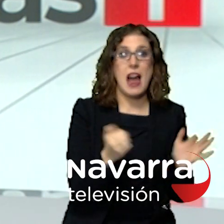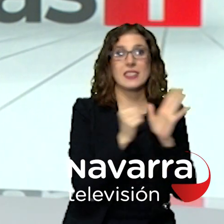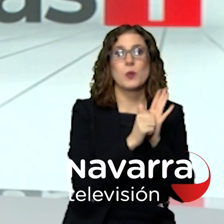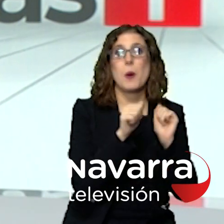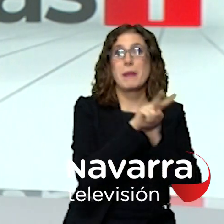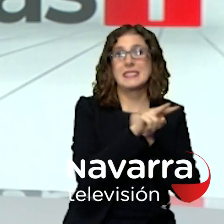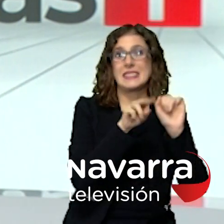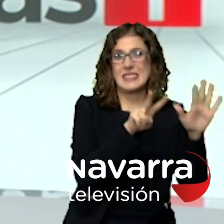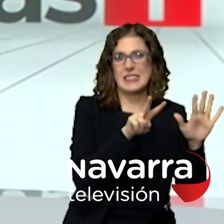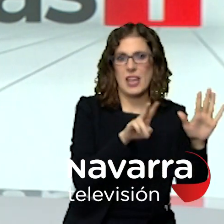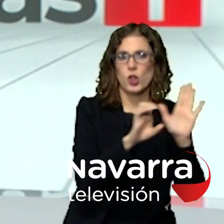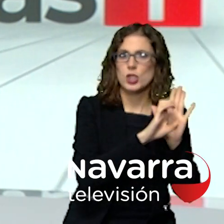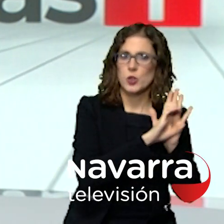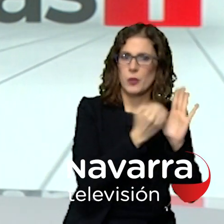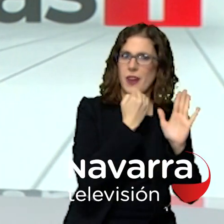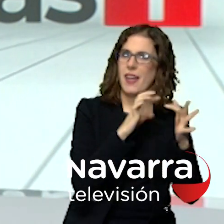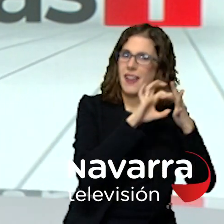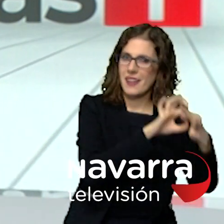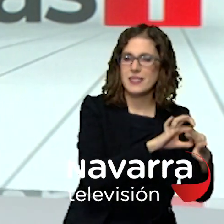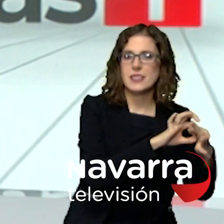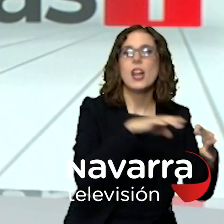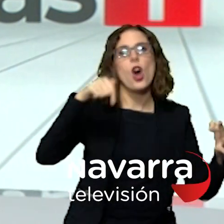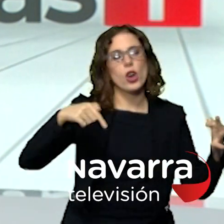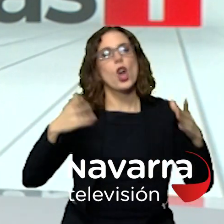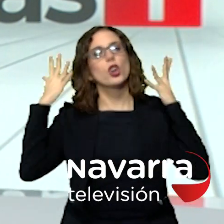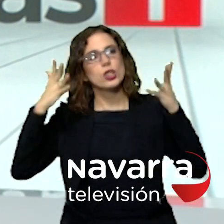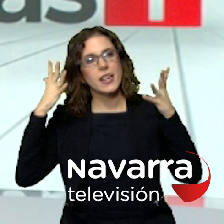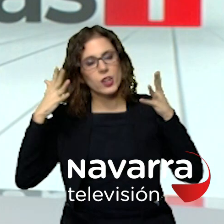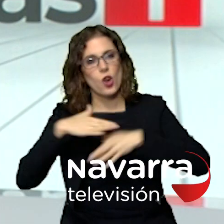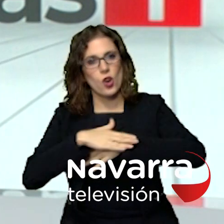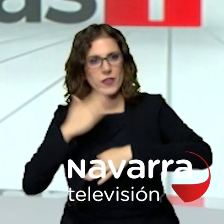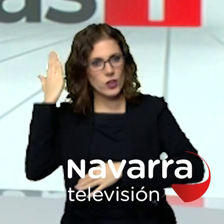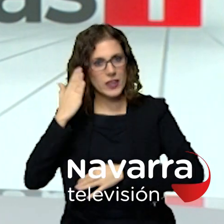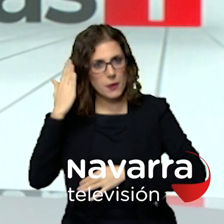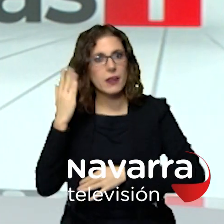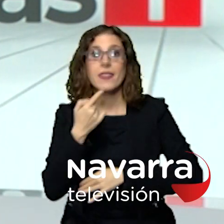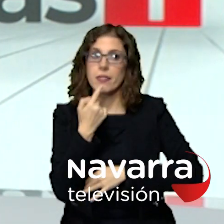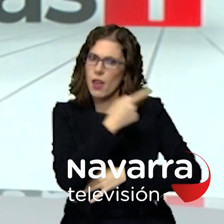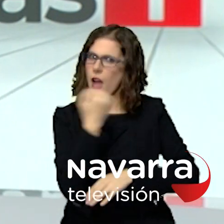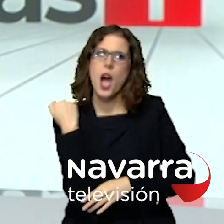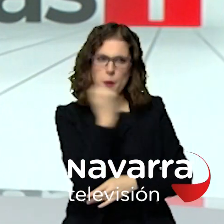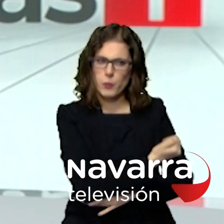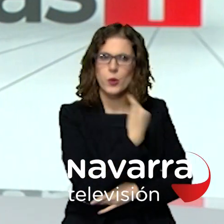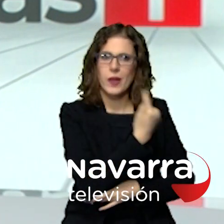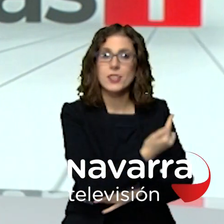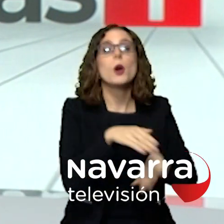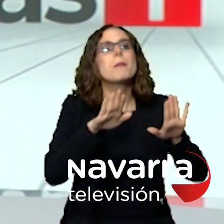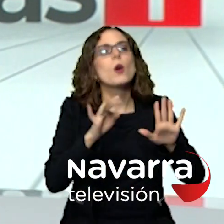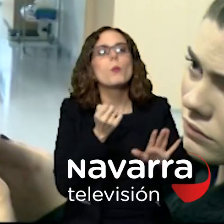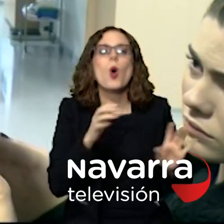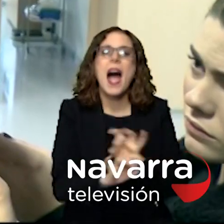de la Constitución, se ha referido hoy el consejero del ramo del gobierno de Navarra, Carlos Jiménez. Respalda esas declaraciones aclarando los términos.